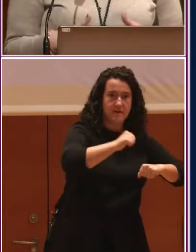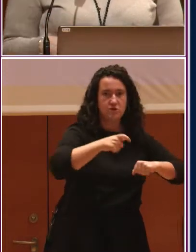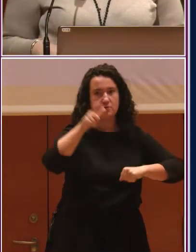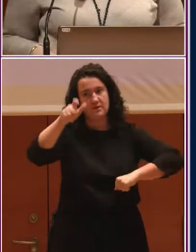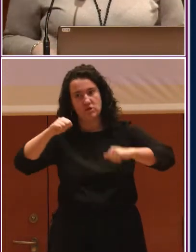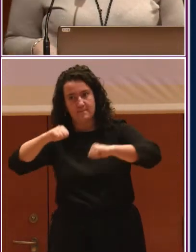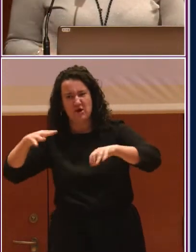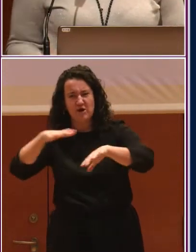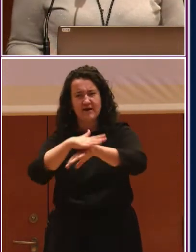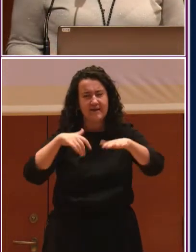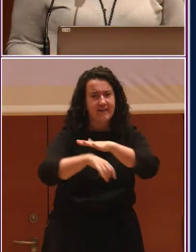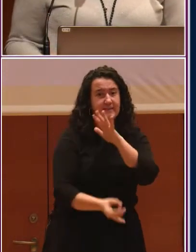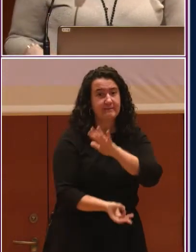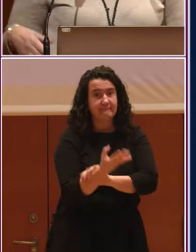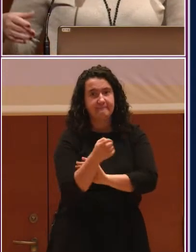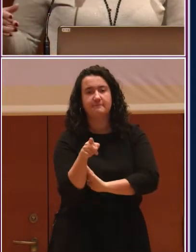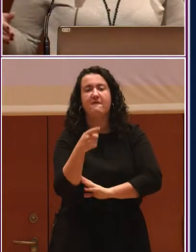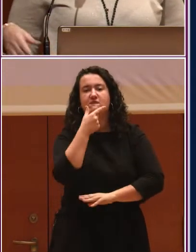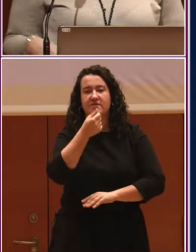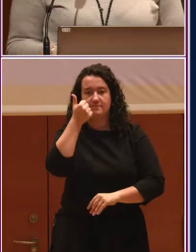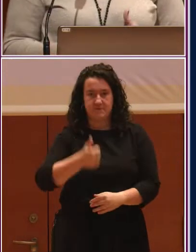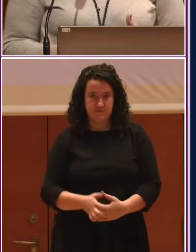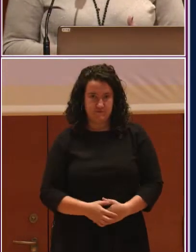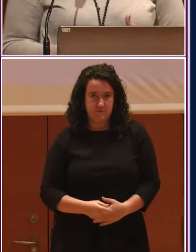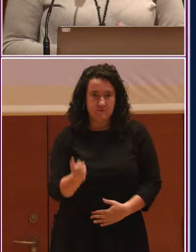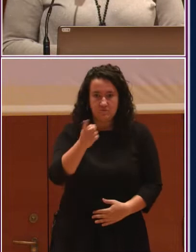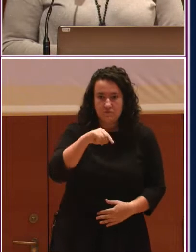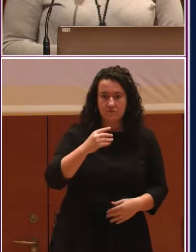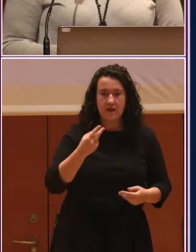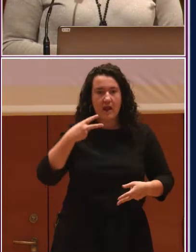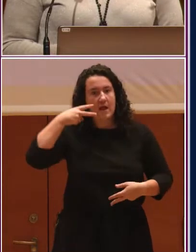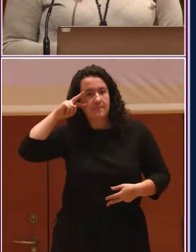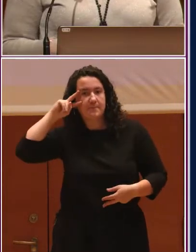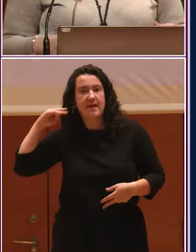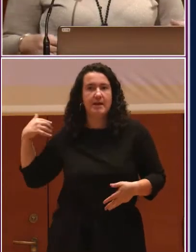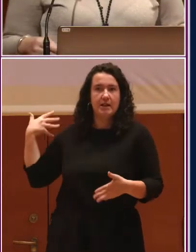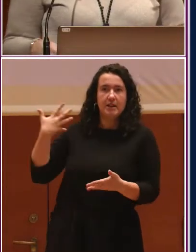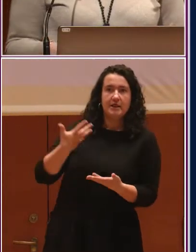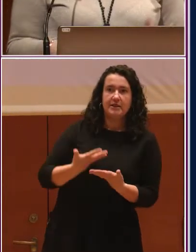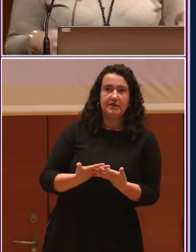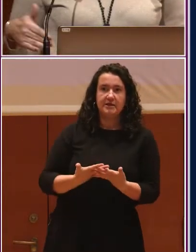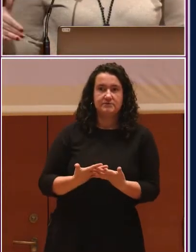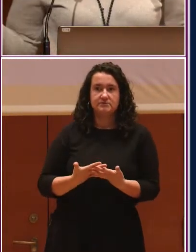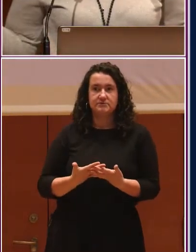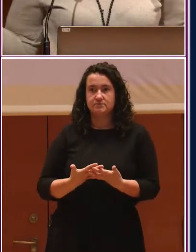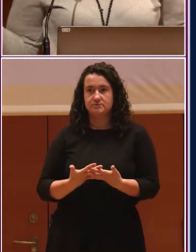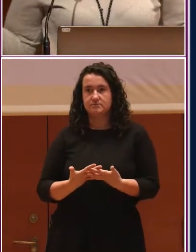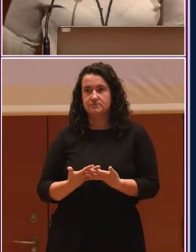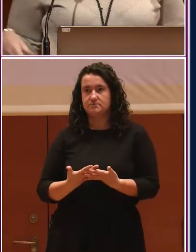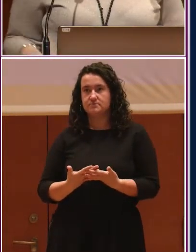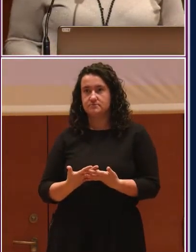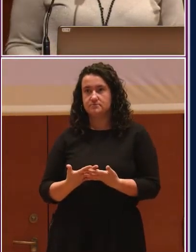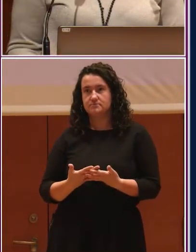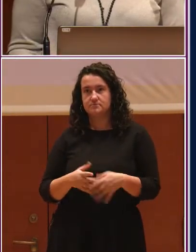no va a entender a una mujer mayor pero seguramente entre mujeres mayores será más fácil